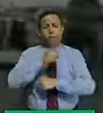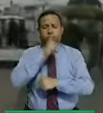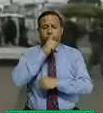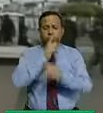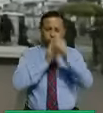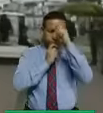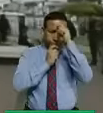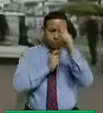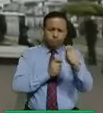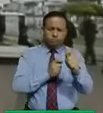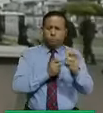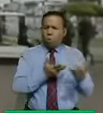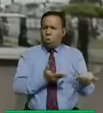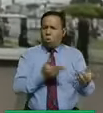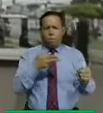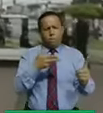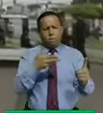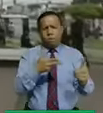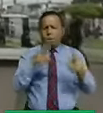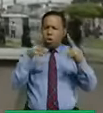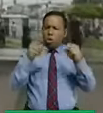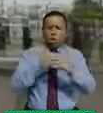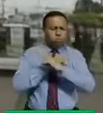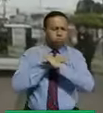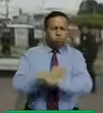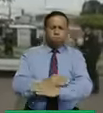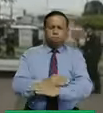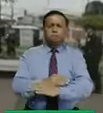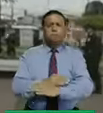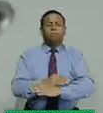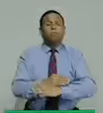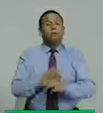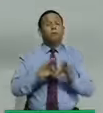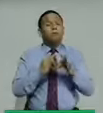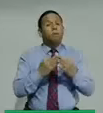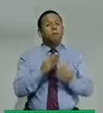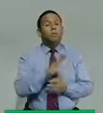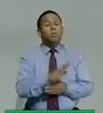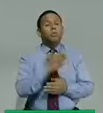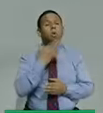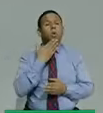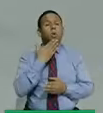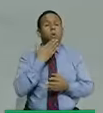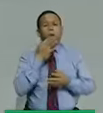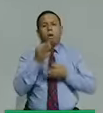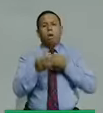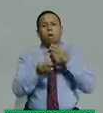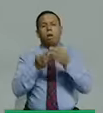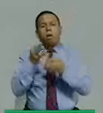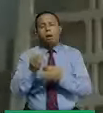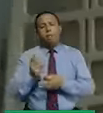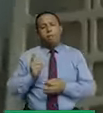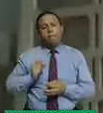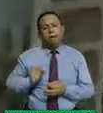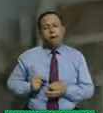Los familiares no supieron indicar mayores detalles. Entonces, a través de las unidades de investigación se